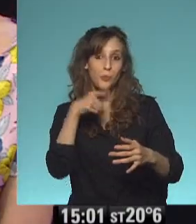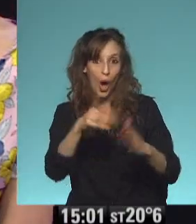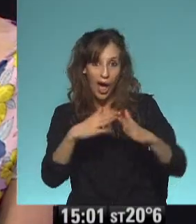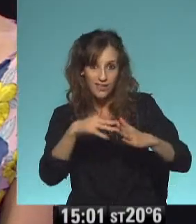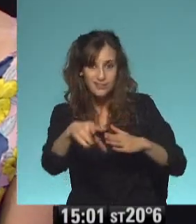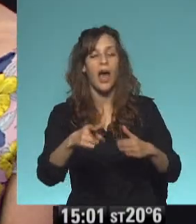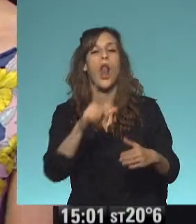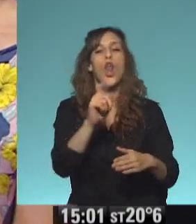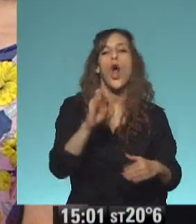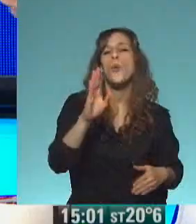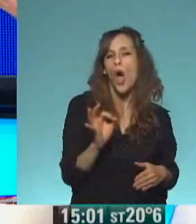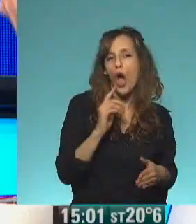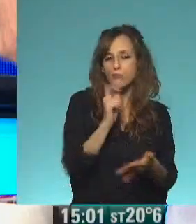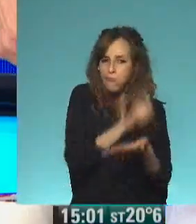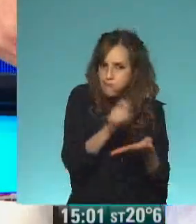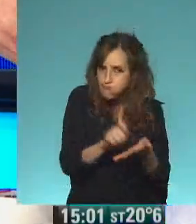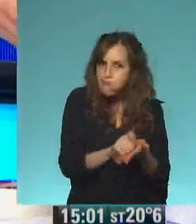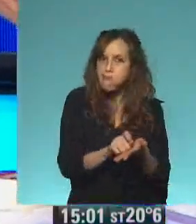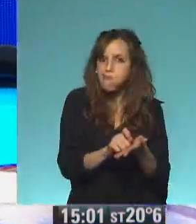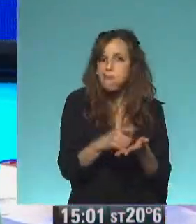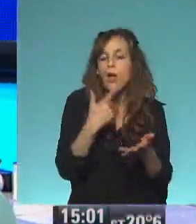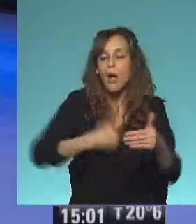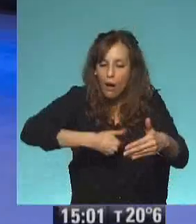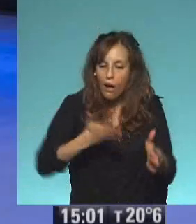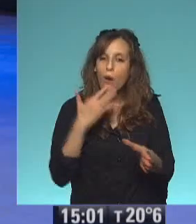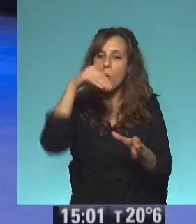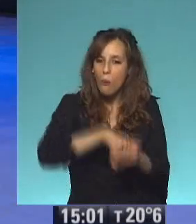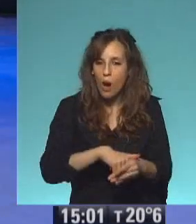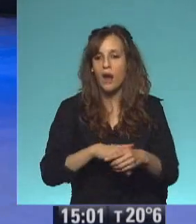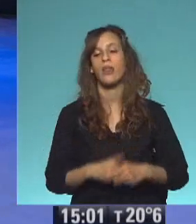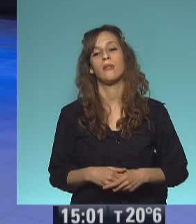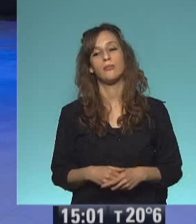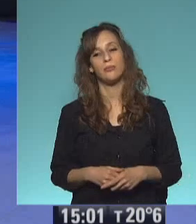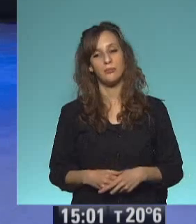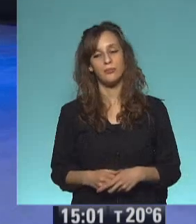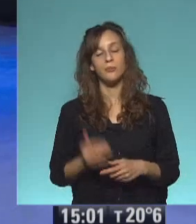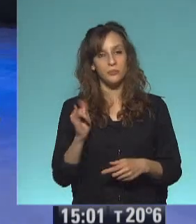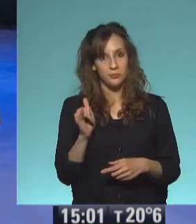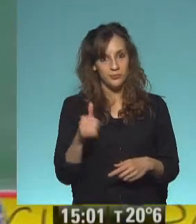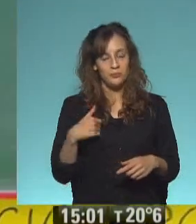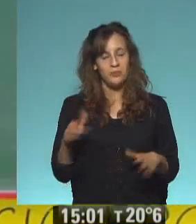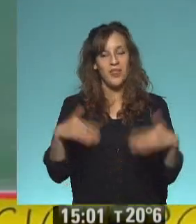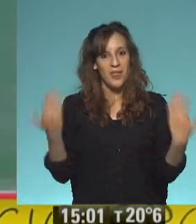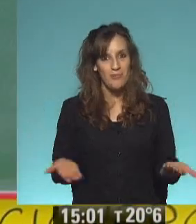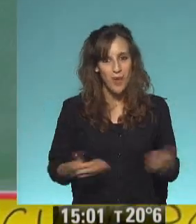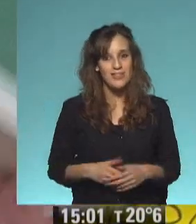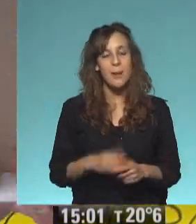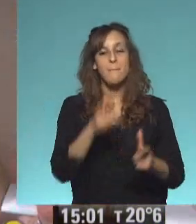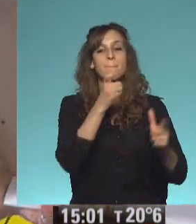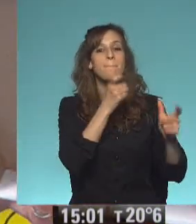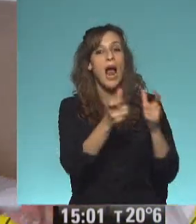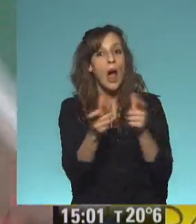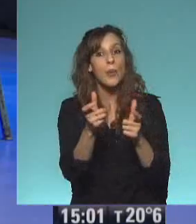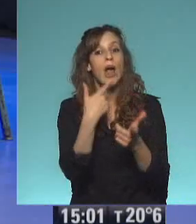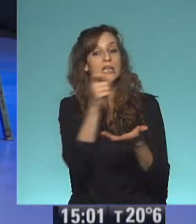palabras que empiecen como lobo. Vamos a necesitar un cofre cada vez más grande con todas las palabras que estamos practicando. Pero vos sabés que después cuando necesitemos escribir otra palabra, podemos